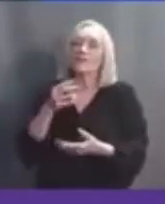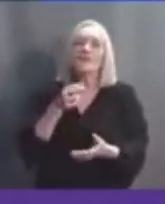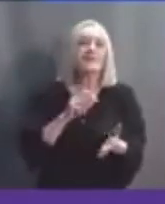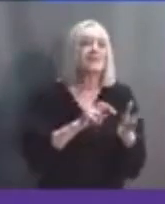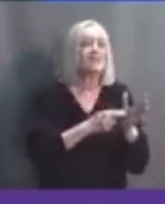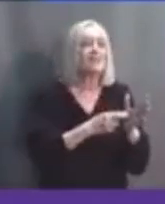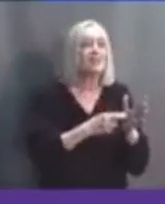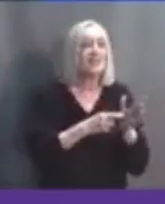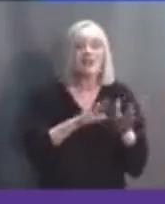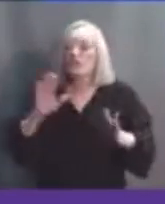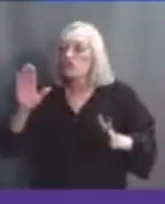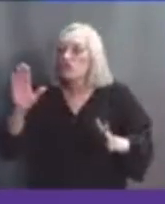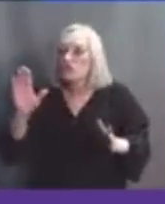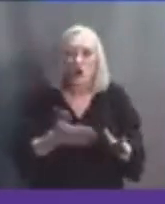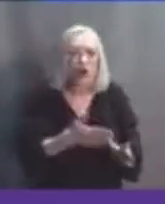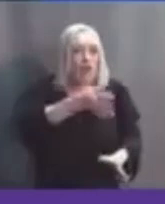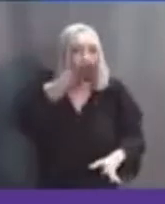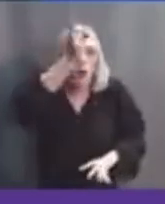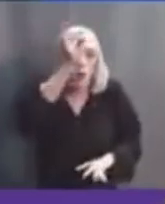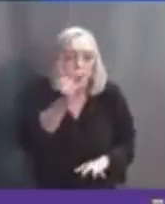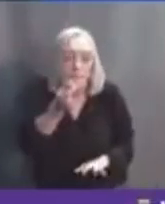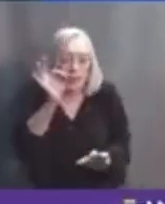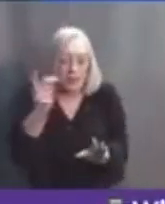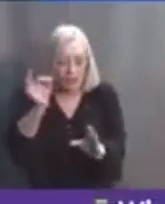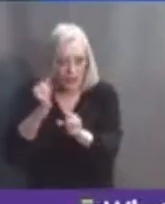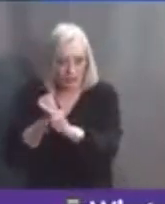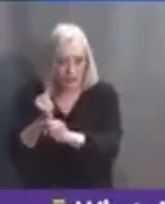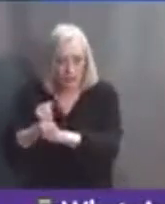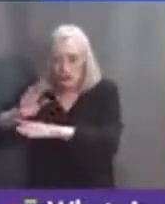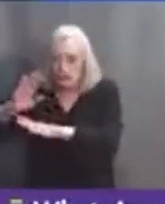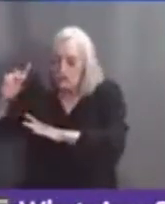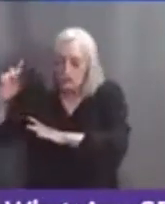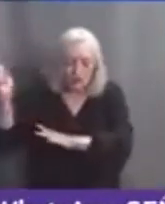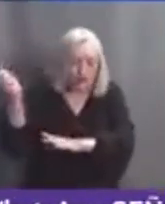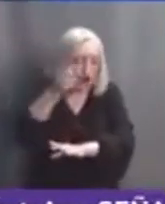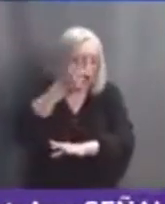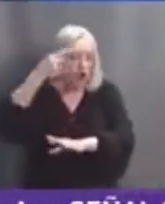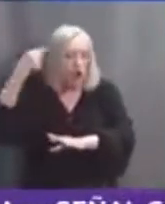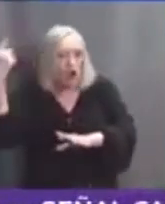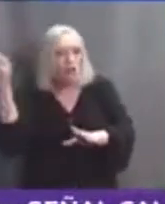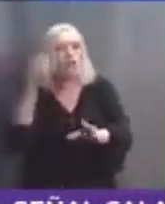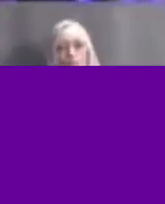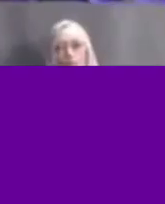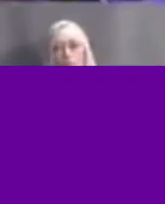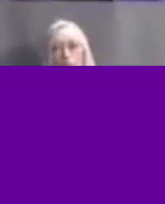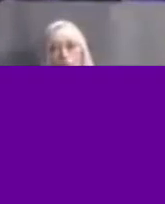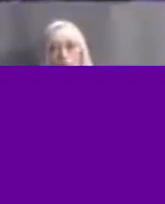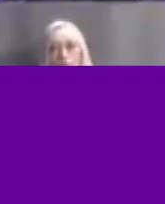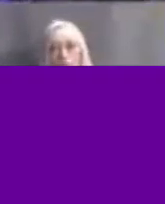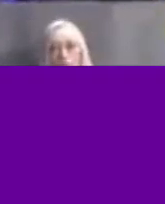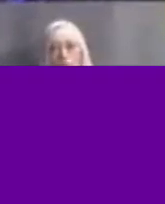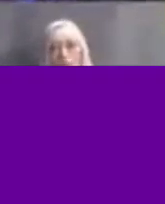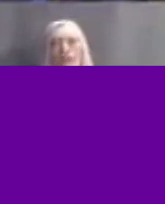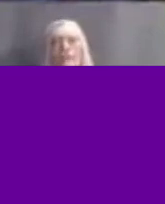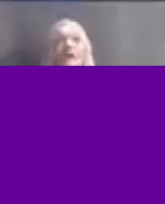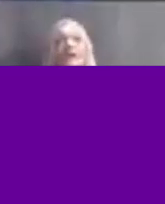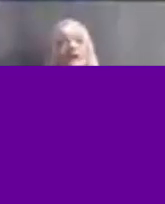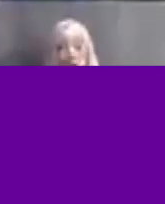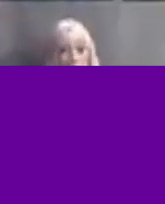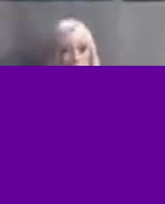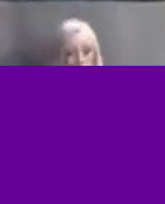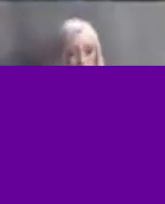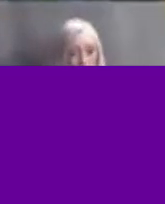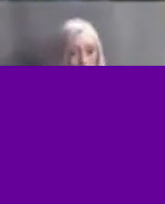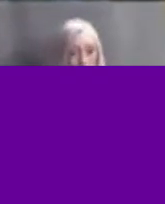que todos deben trabajar que todos deben trabajar y que el estado